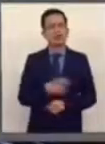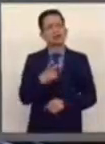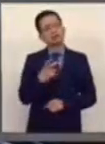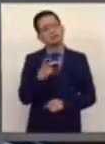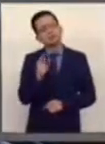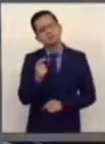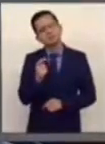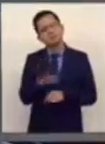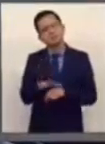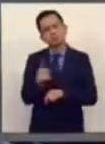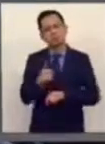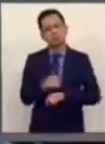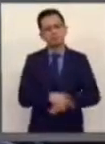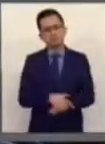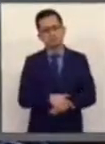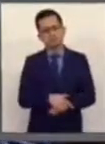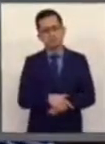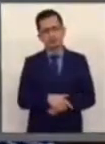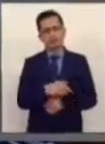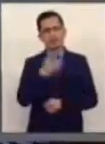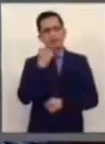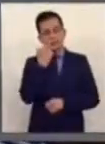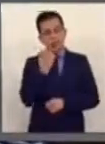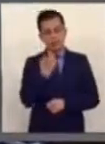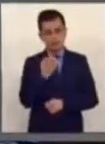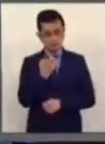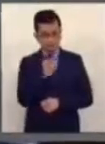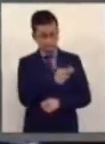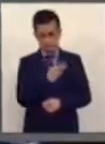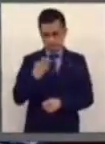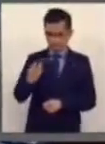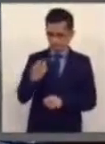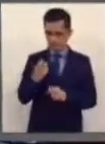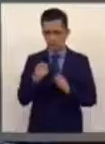viene en el sentido de poder modificar estos artículos